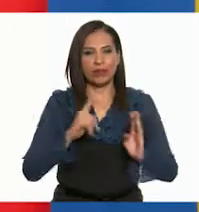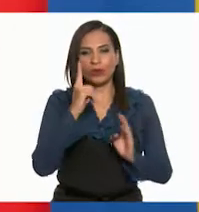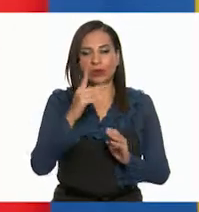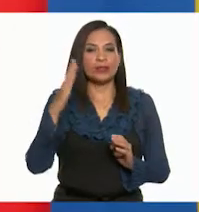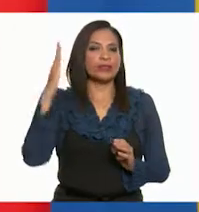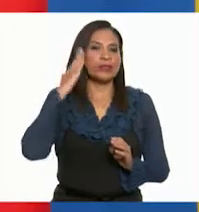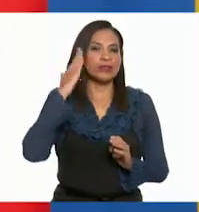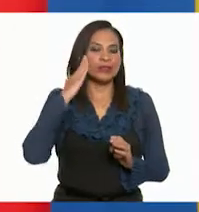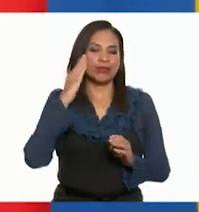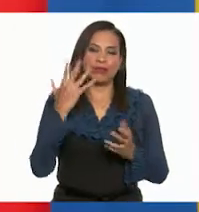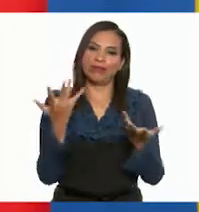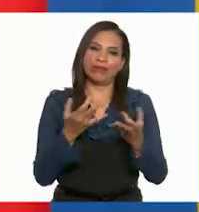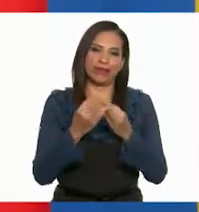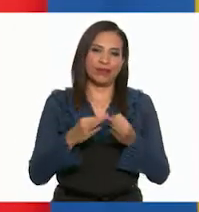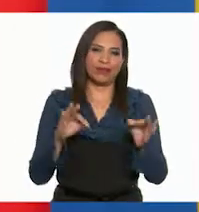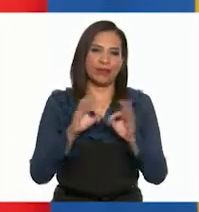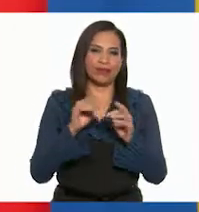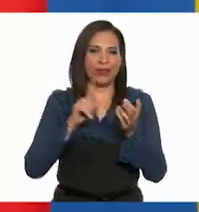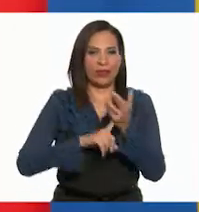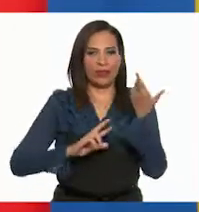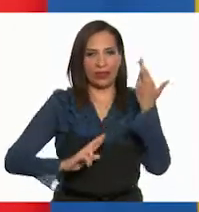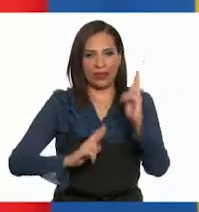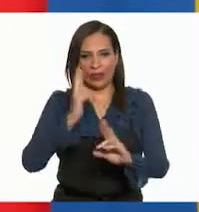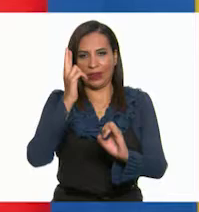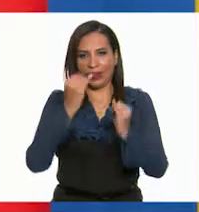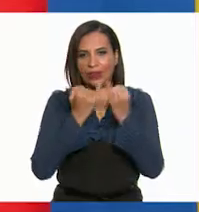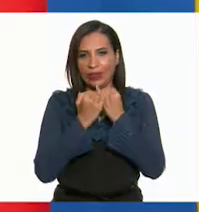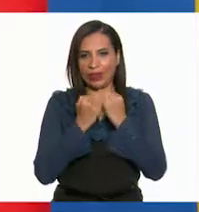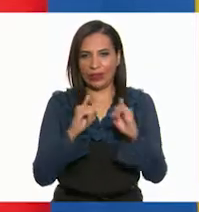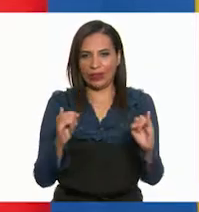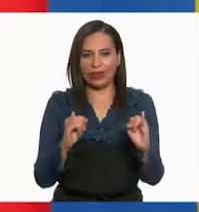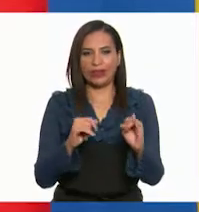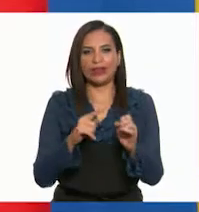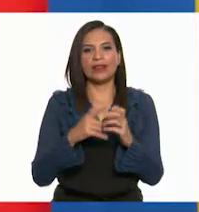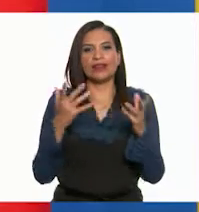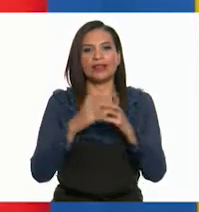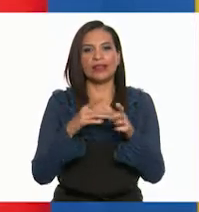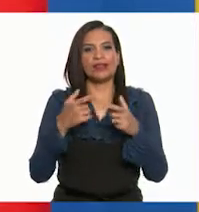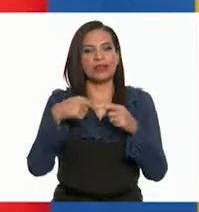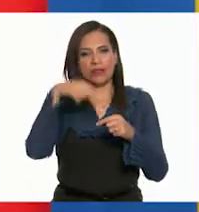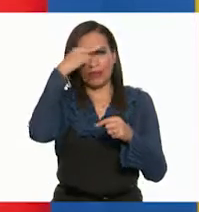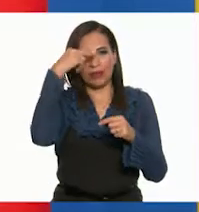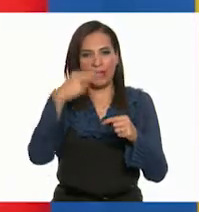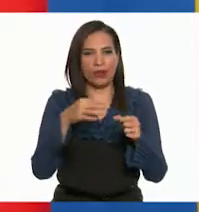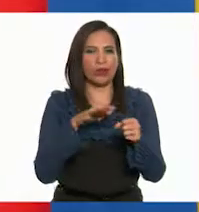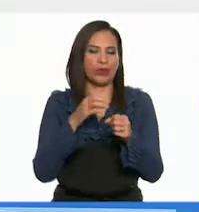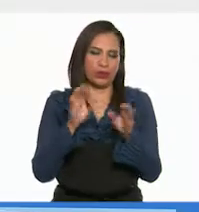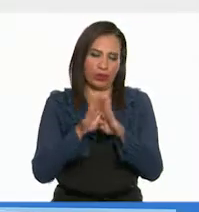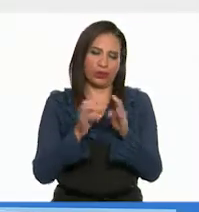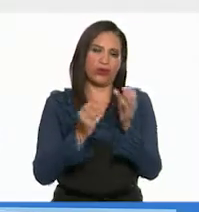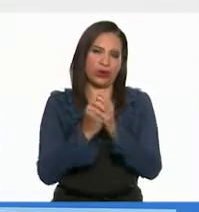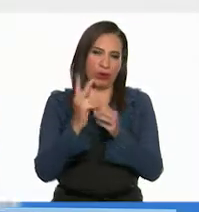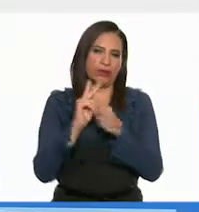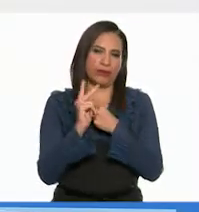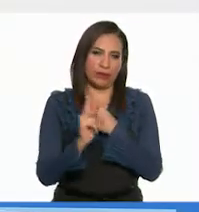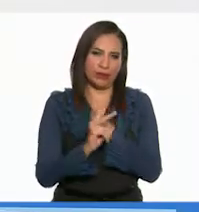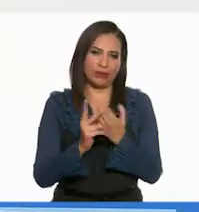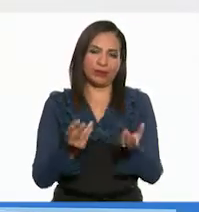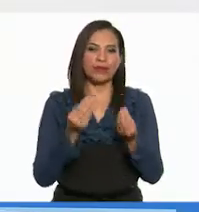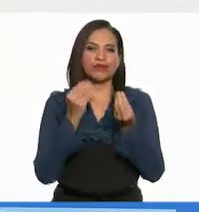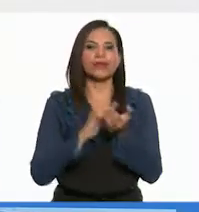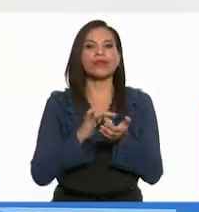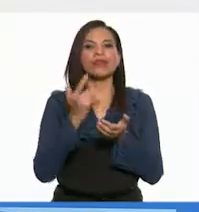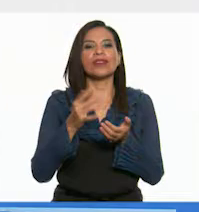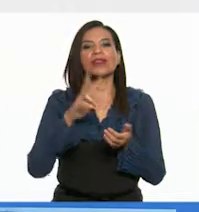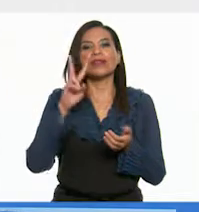los principales protagonistas en la Revolución de Independencia y en la formación de México como nación. Muchas